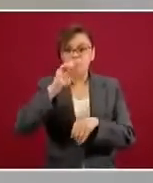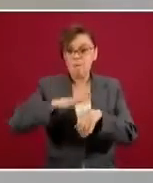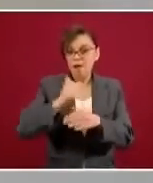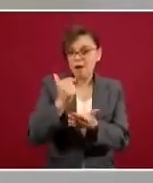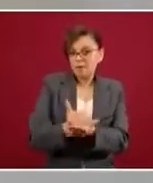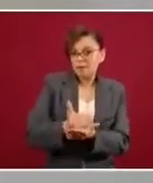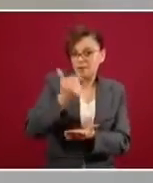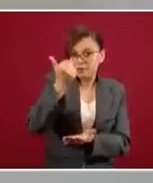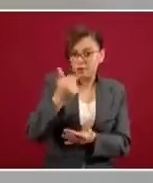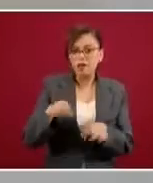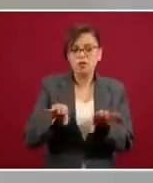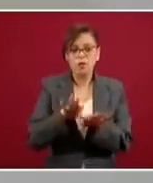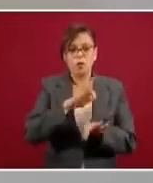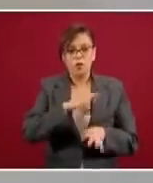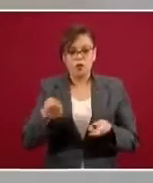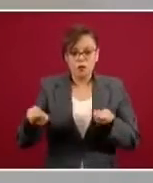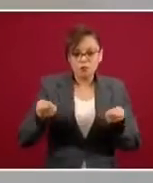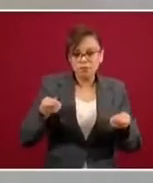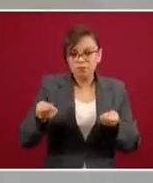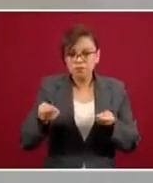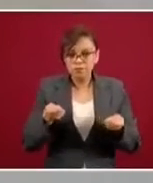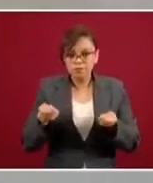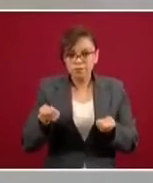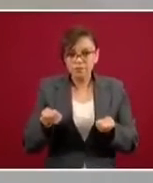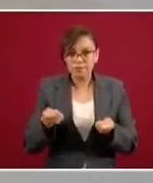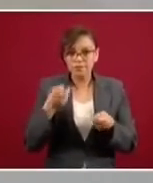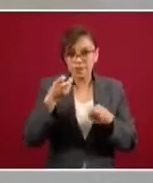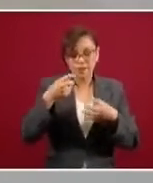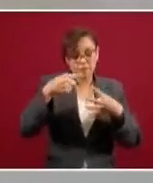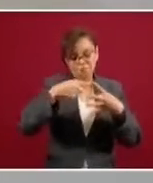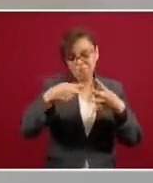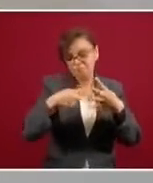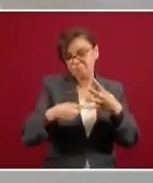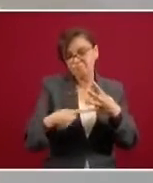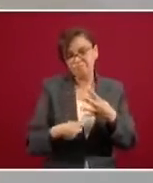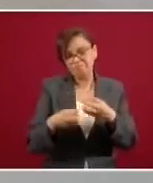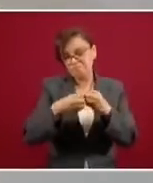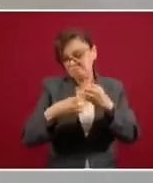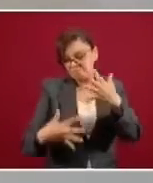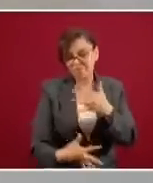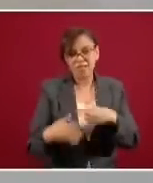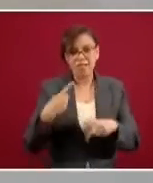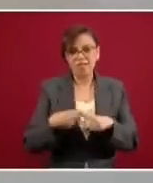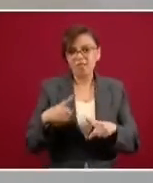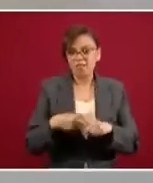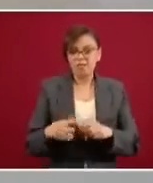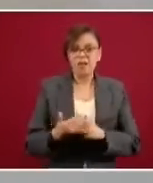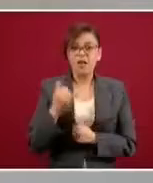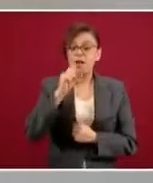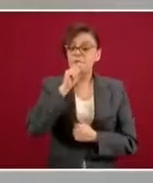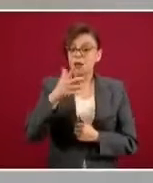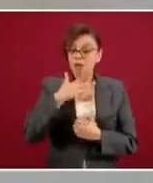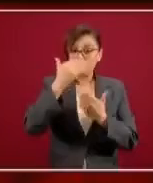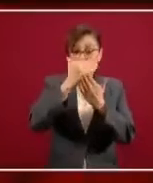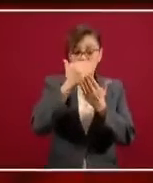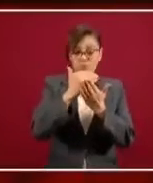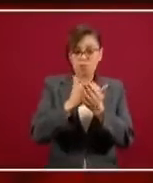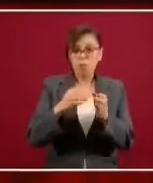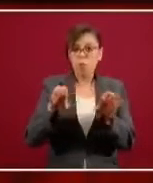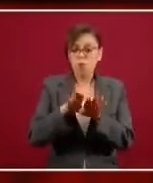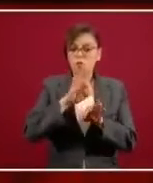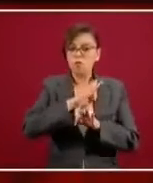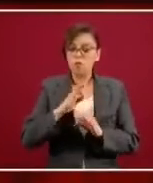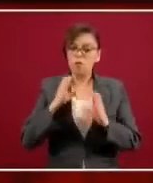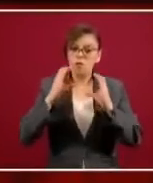estas complicaciones, etcétera, etcétera, etcétera. A su vez hay una guía sobre el proceso de control de